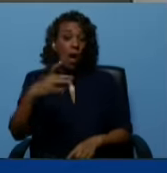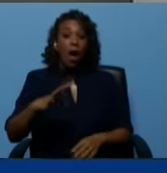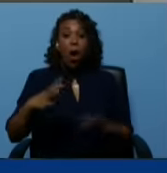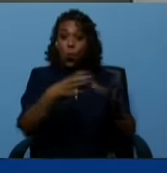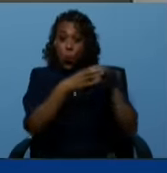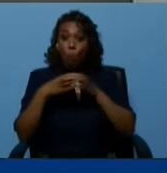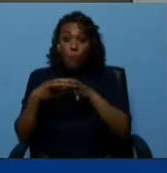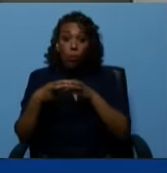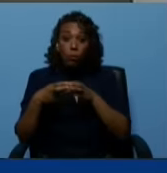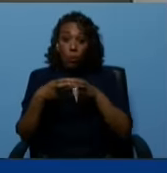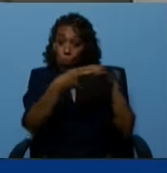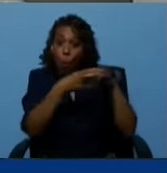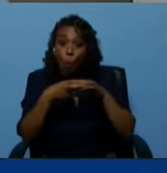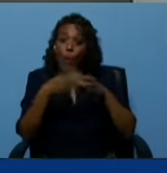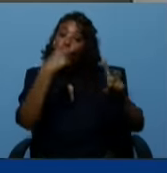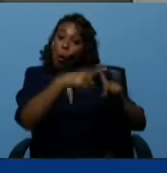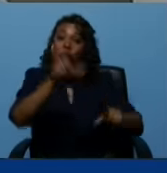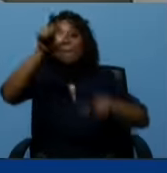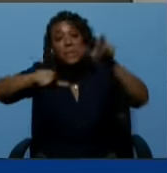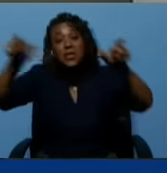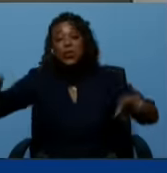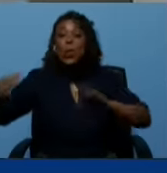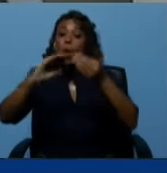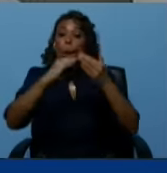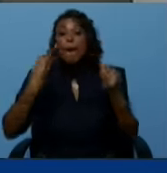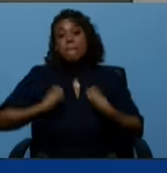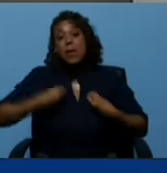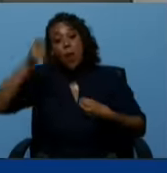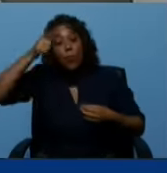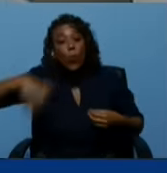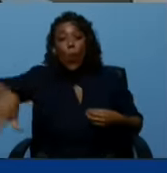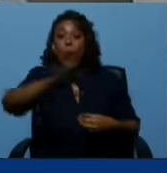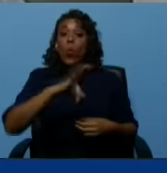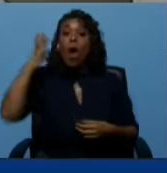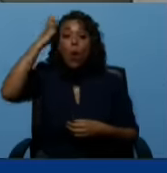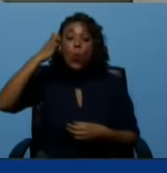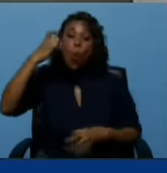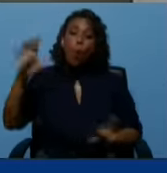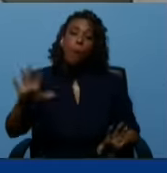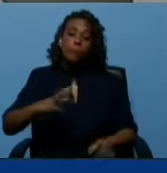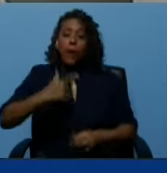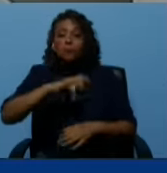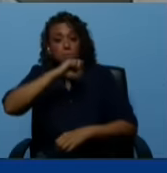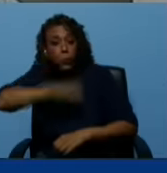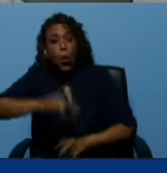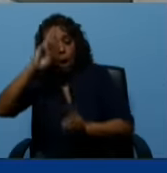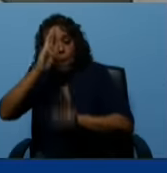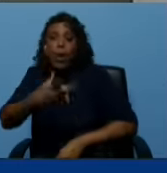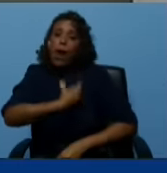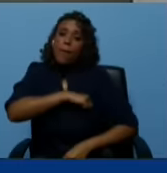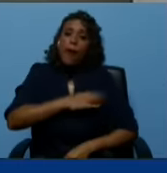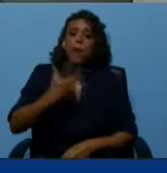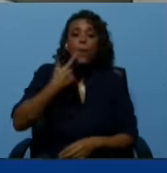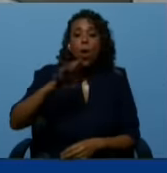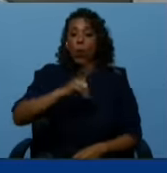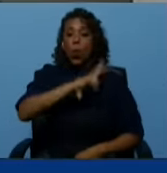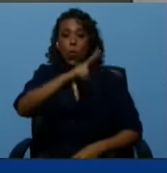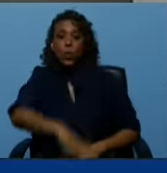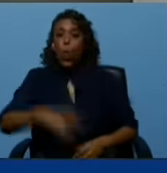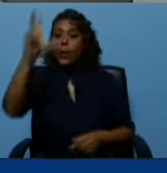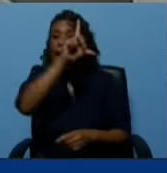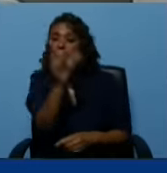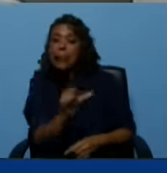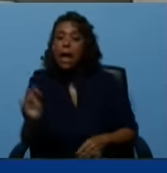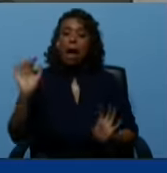europeas. Otra cosa es la comunidad europea, el pueblo que amamos, de España, Portugal,